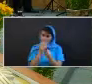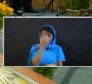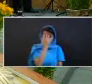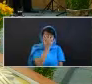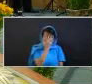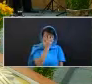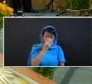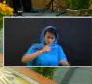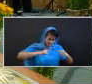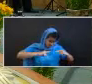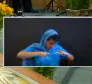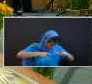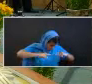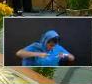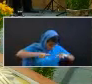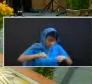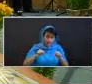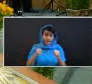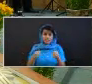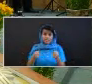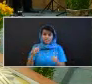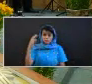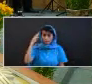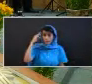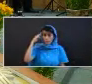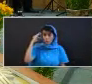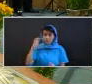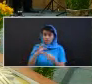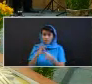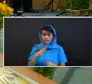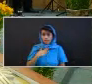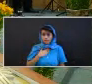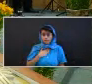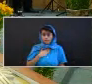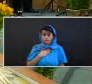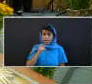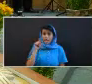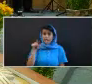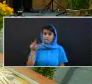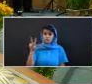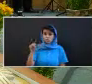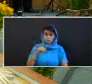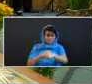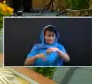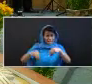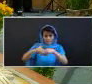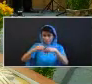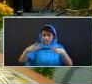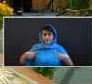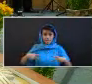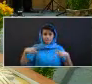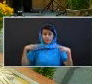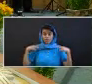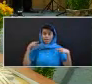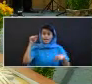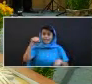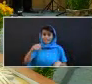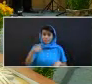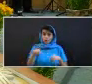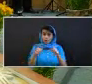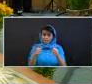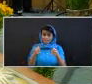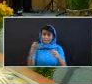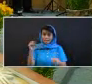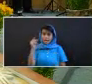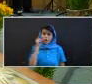dolor. Haced esto, dijo, en memoria de mí. Esto nos cambia la vida. Esto hace que el